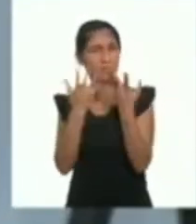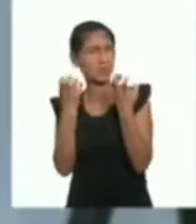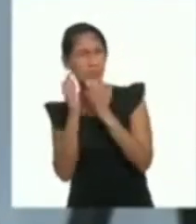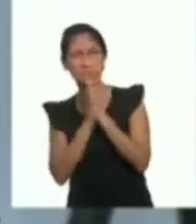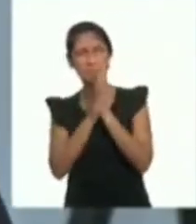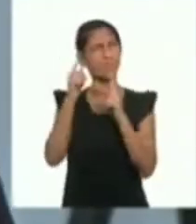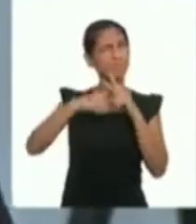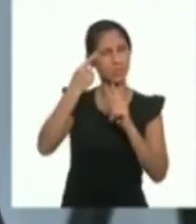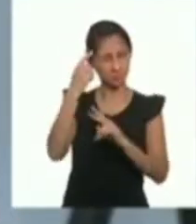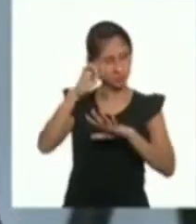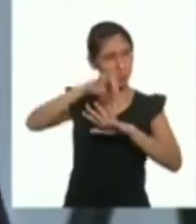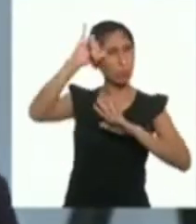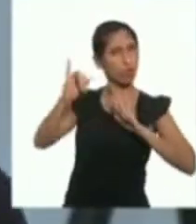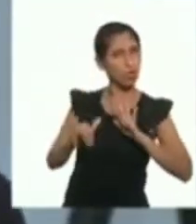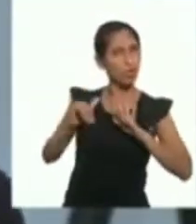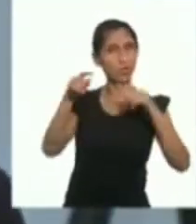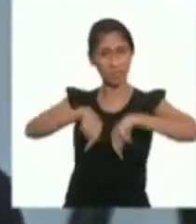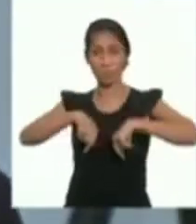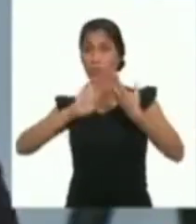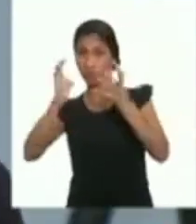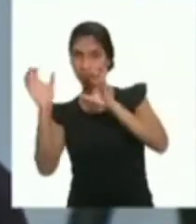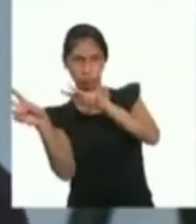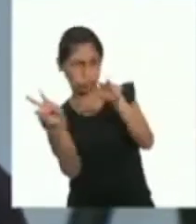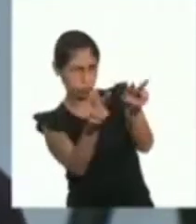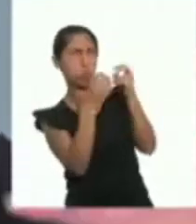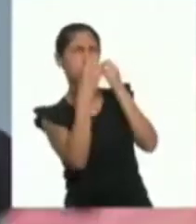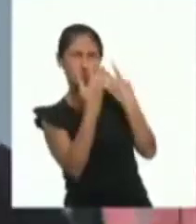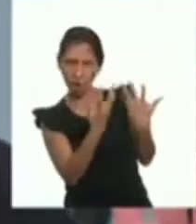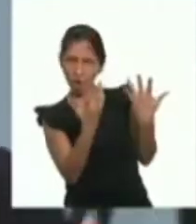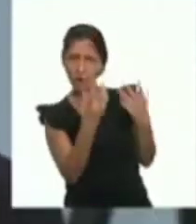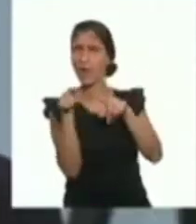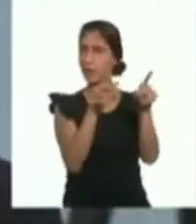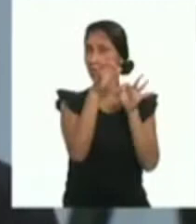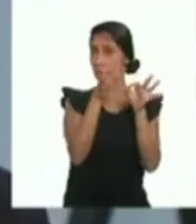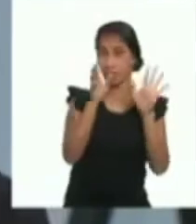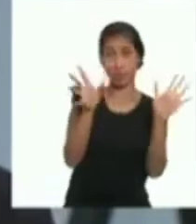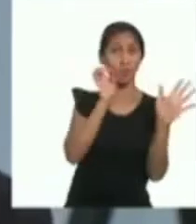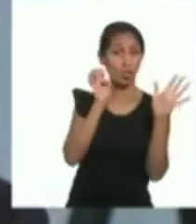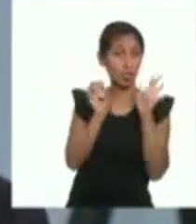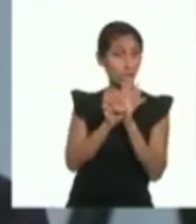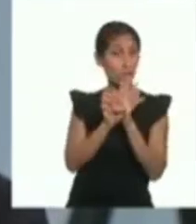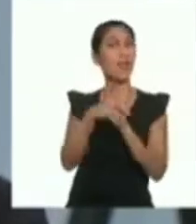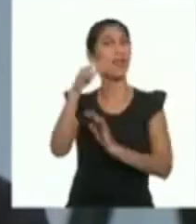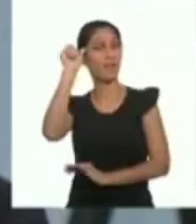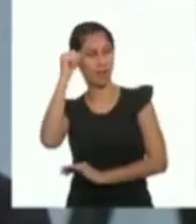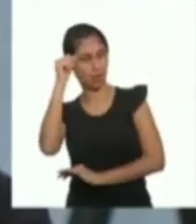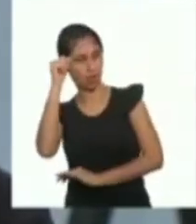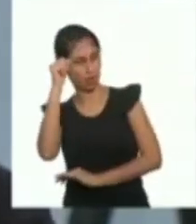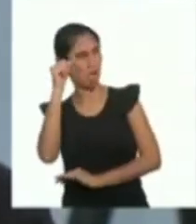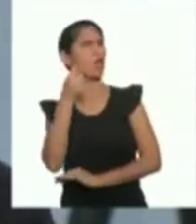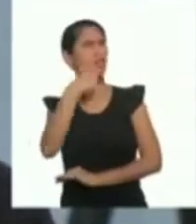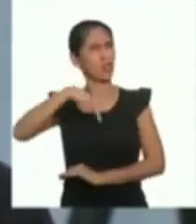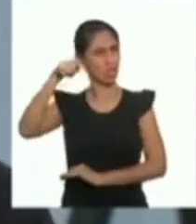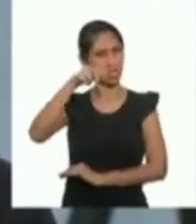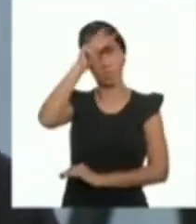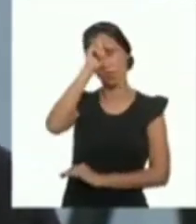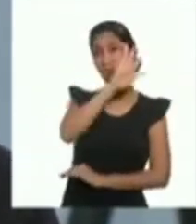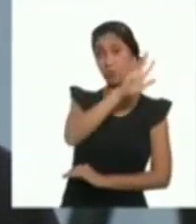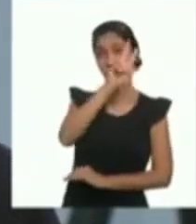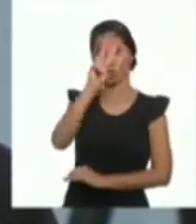muy ansiosa de empezar a crear un proyecto que pueda visibilizar estos cambios, sobre todo en un contexto como el de la conmemoración del